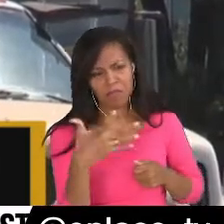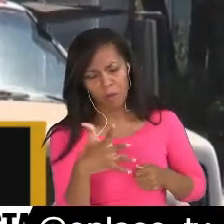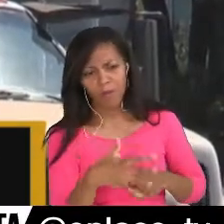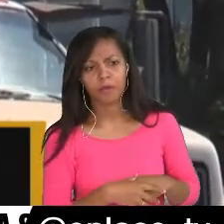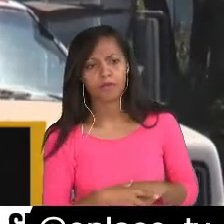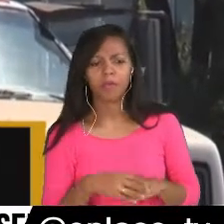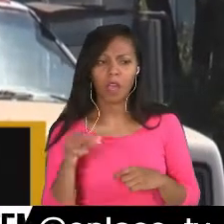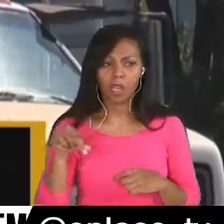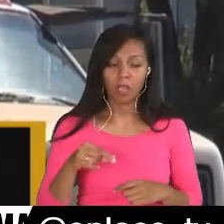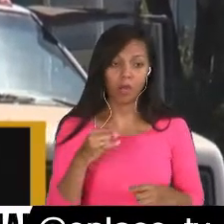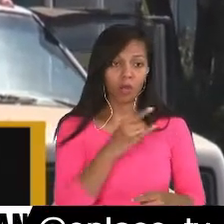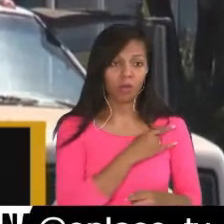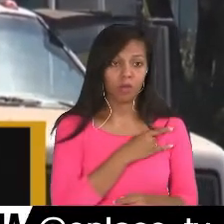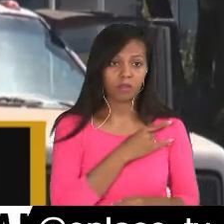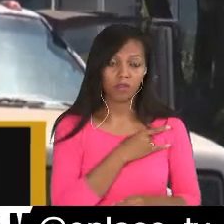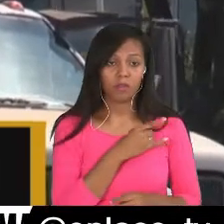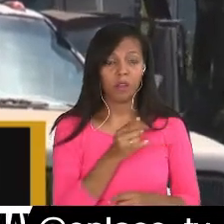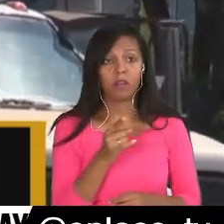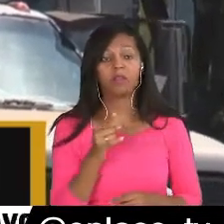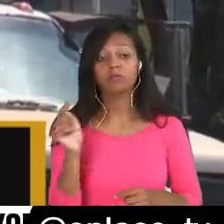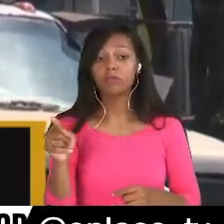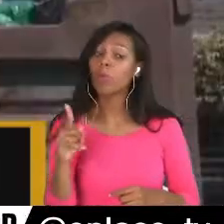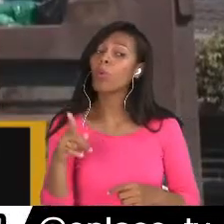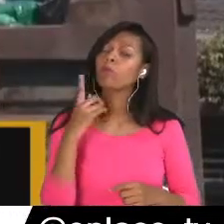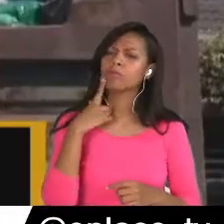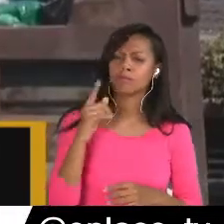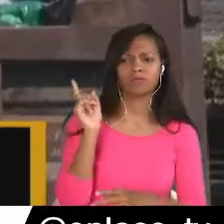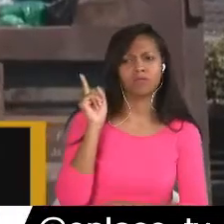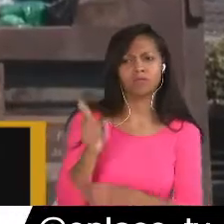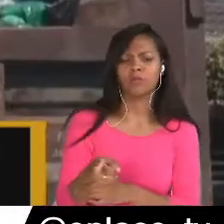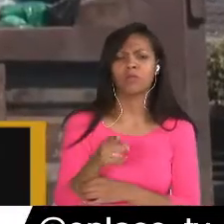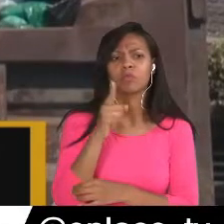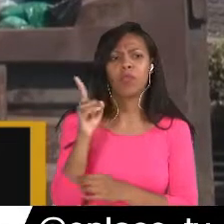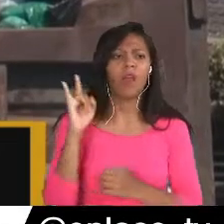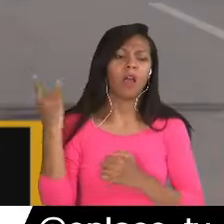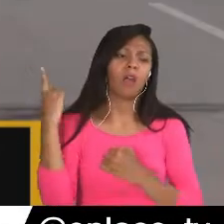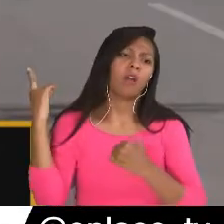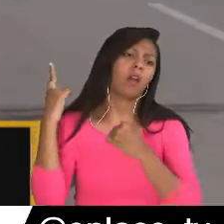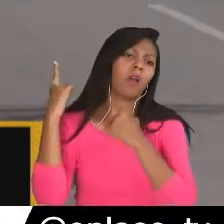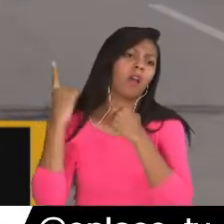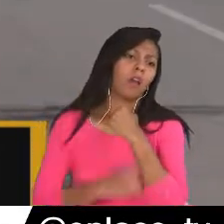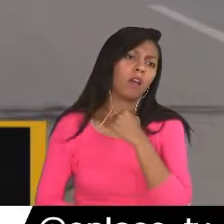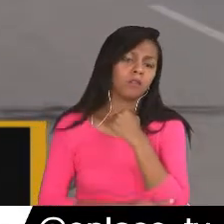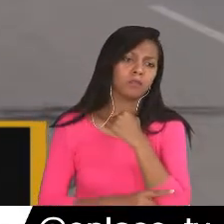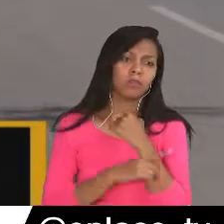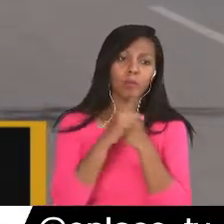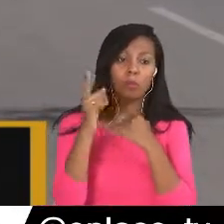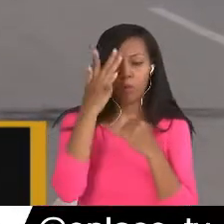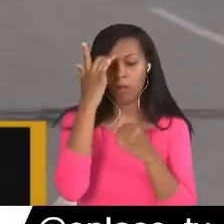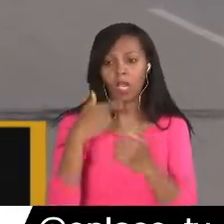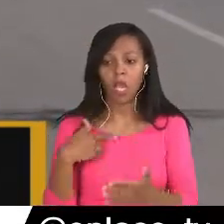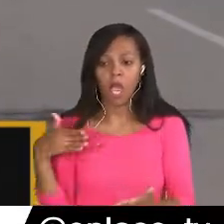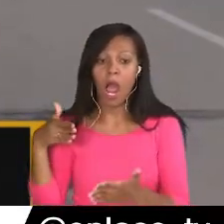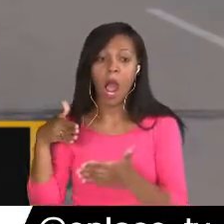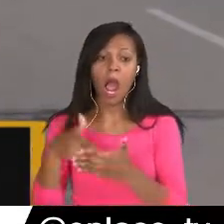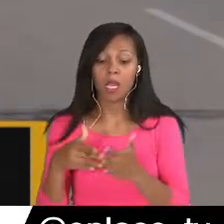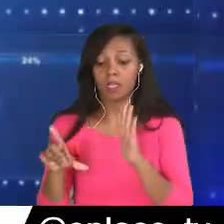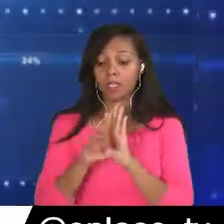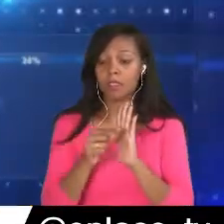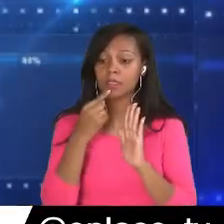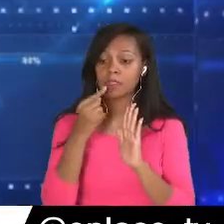de Santander daría a conocer una sanción impuesta a Rediva por extralimitarse en el área licenciada para operar su relleno